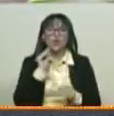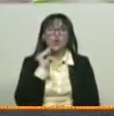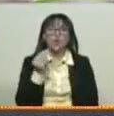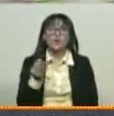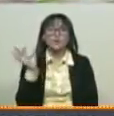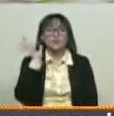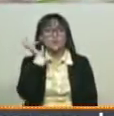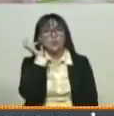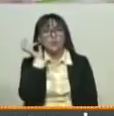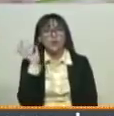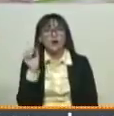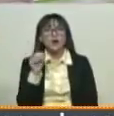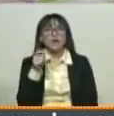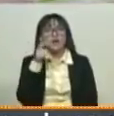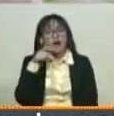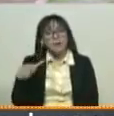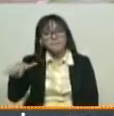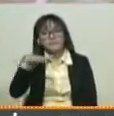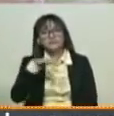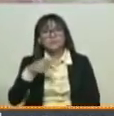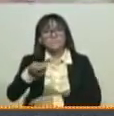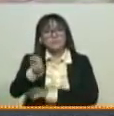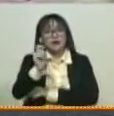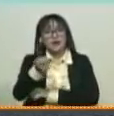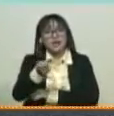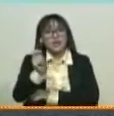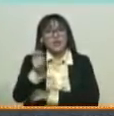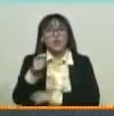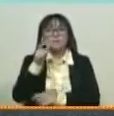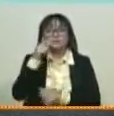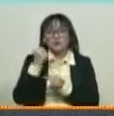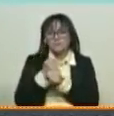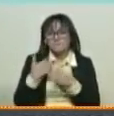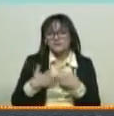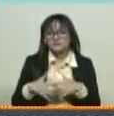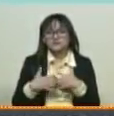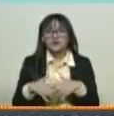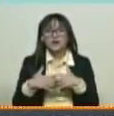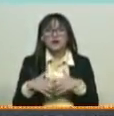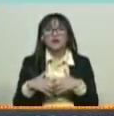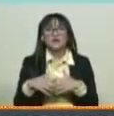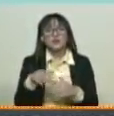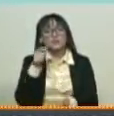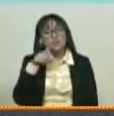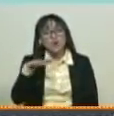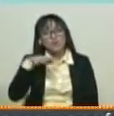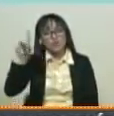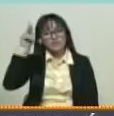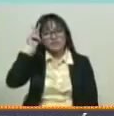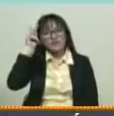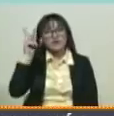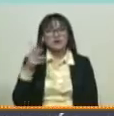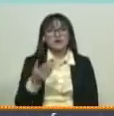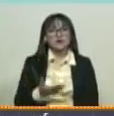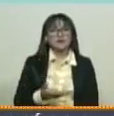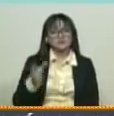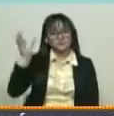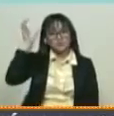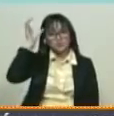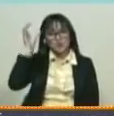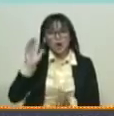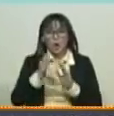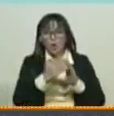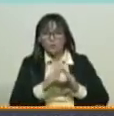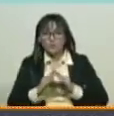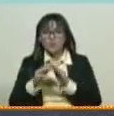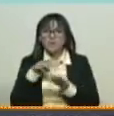las mujeres, a los campesinos, a los pescadores, a los empresarios, a nuestros pueblos originarios, a los intelectuales, a las comunas, a